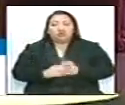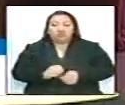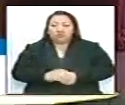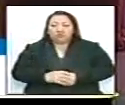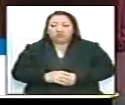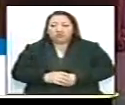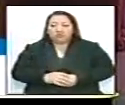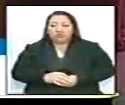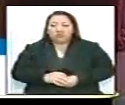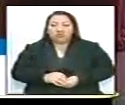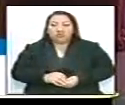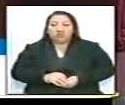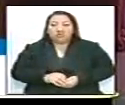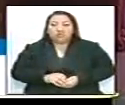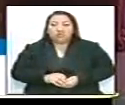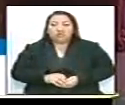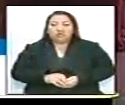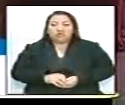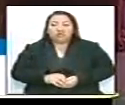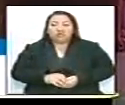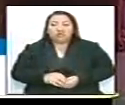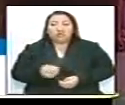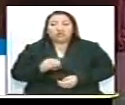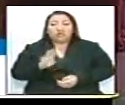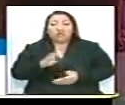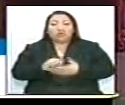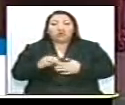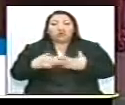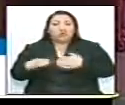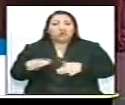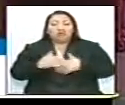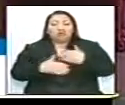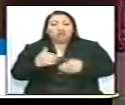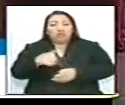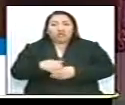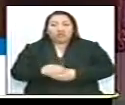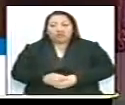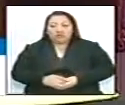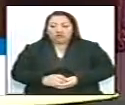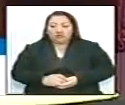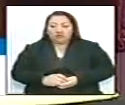constitución vigente, cuando dice que en 4 meses se puede hacer un proceso electoral.